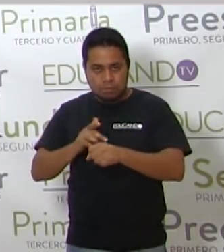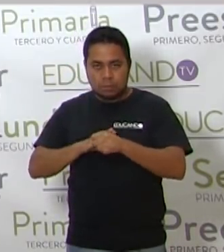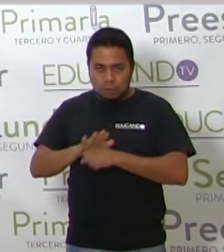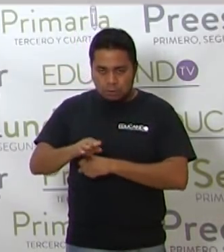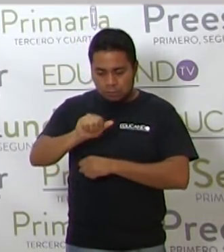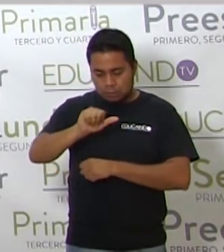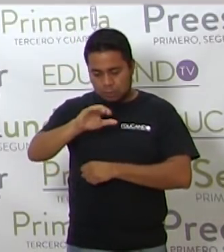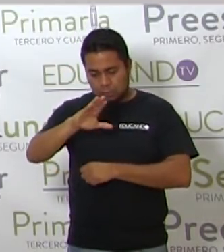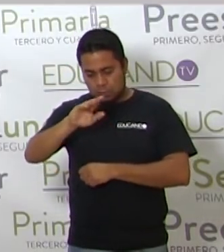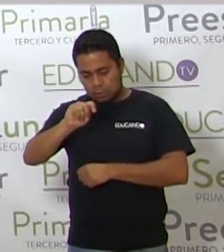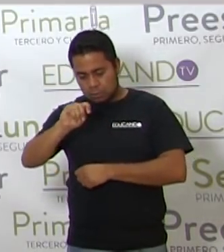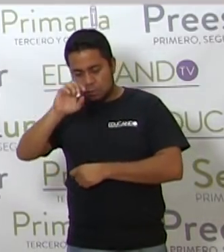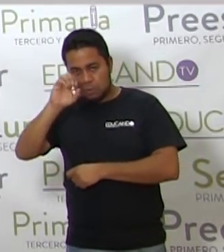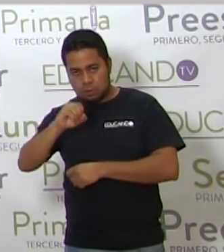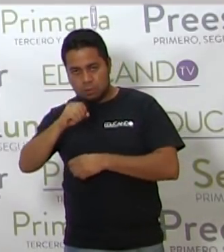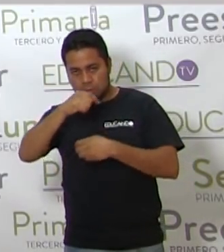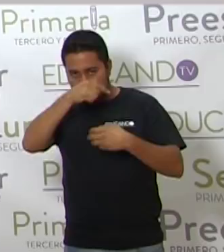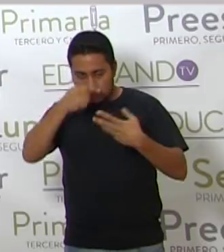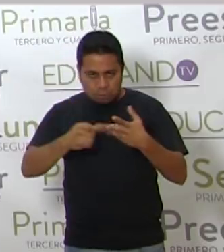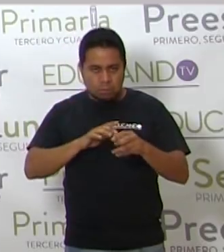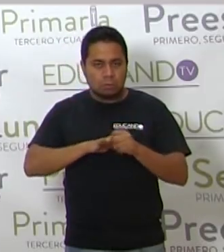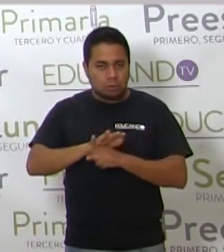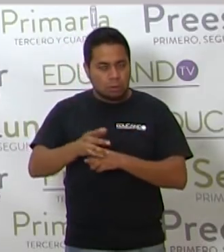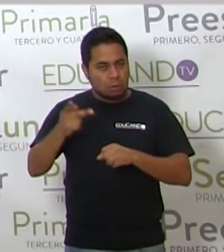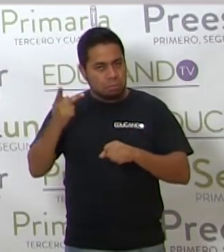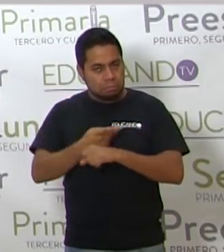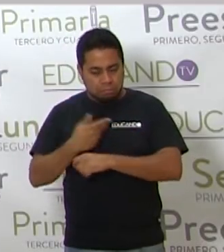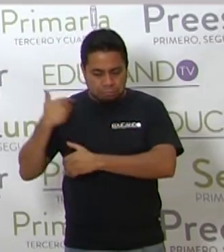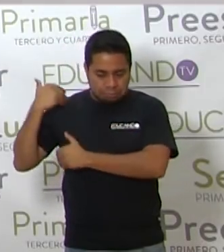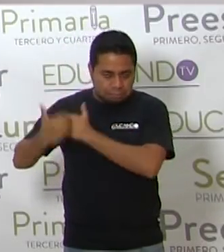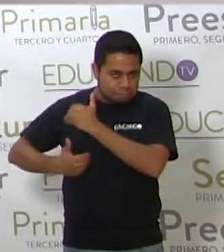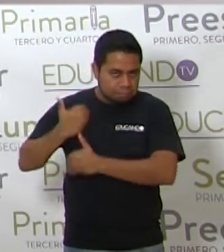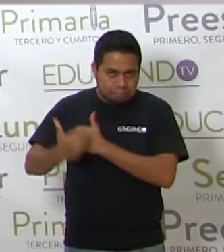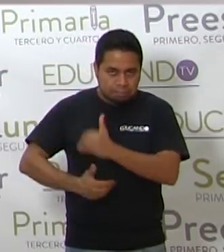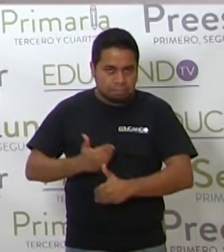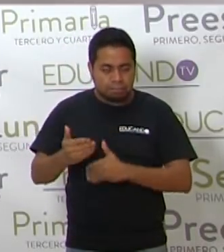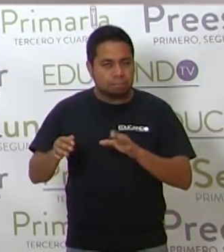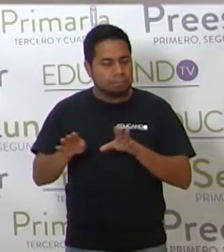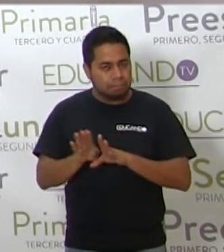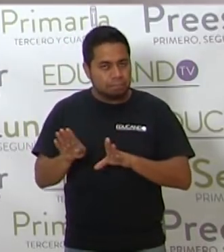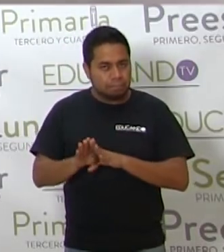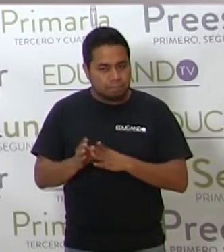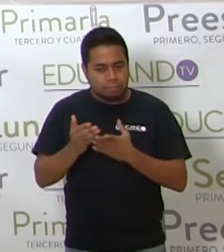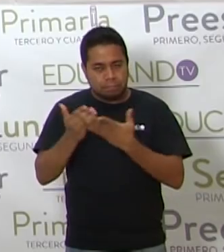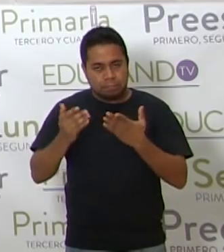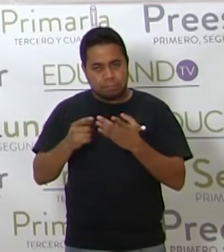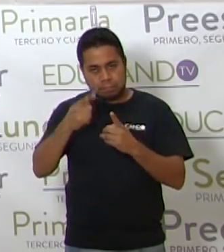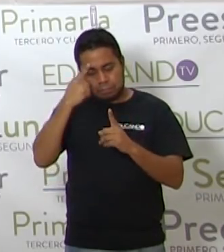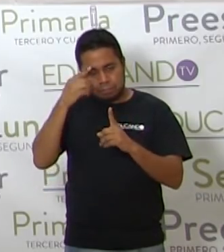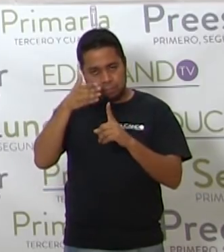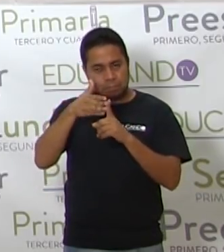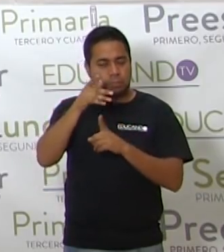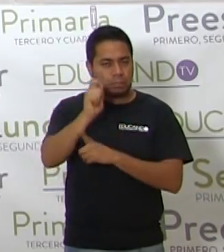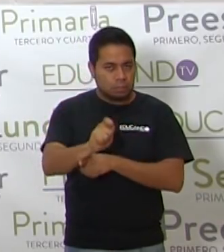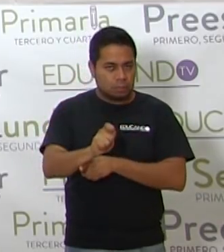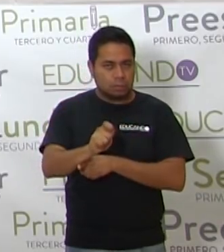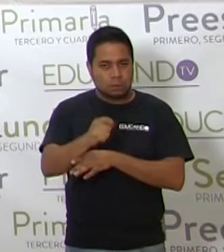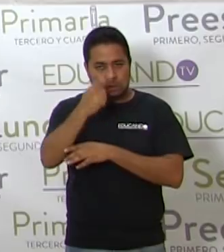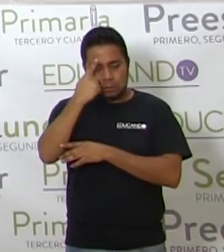actos, valga la redundancia, los episodios, nos vamos a dirigir a lo que es